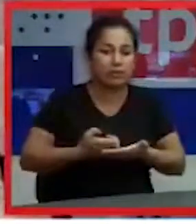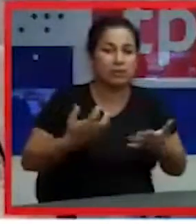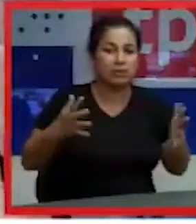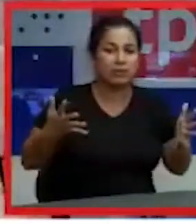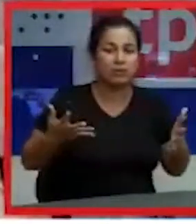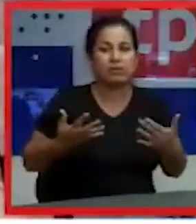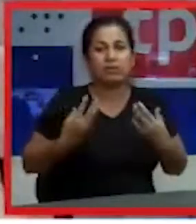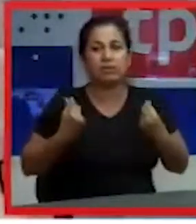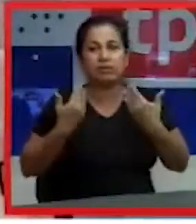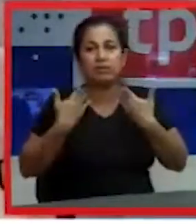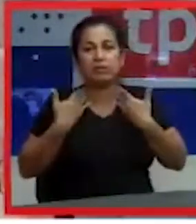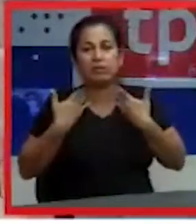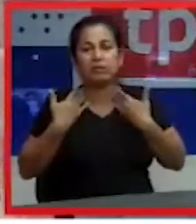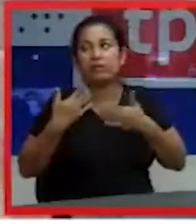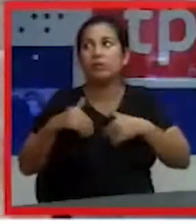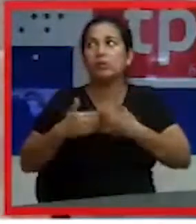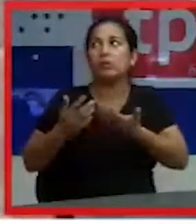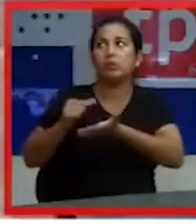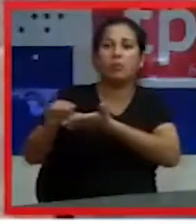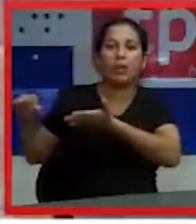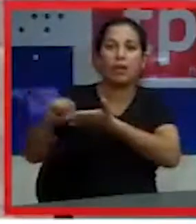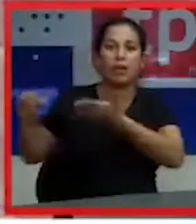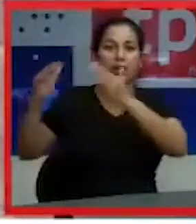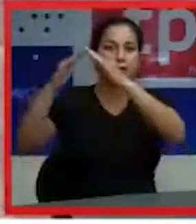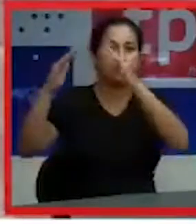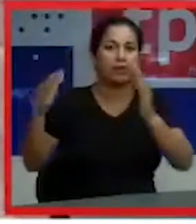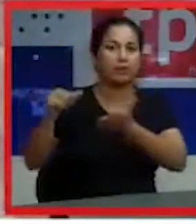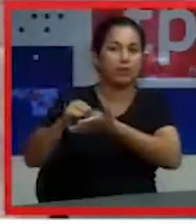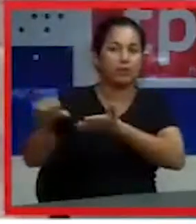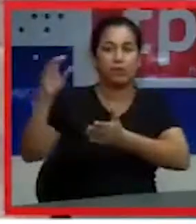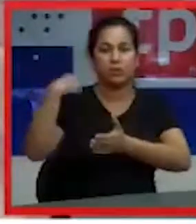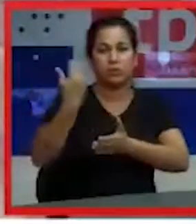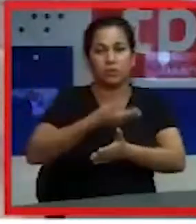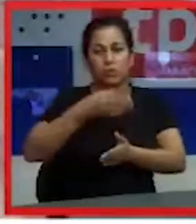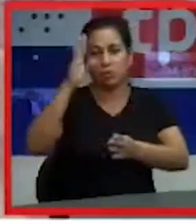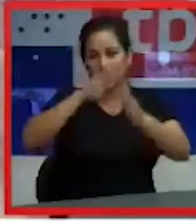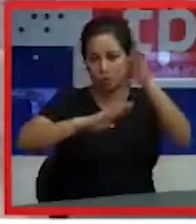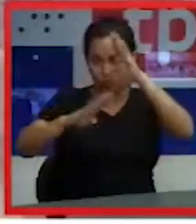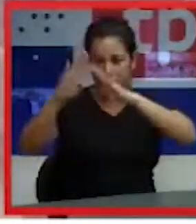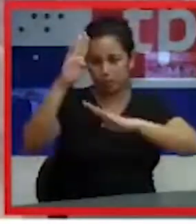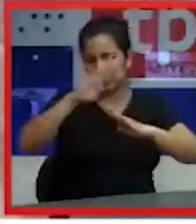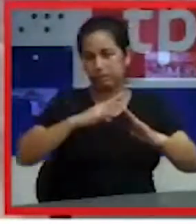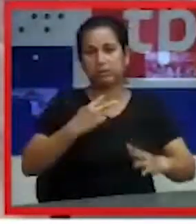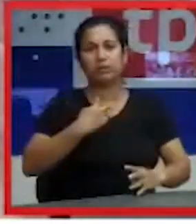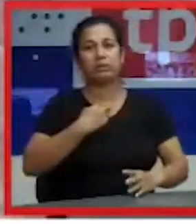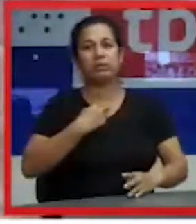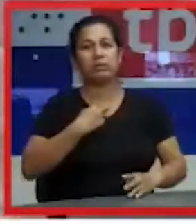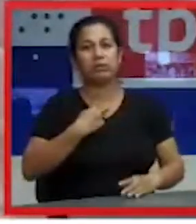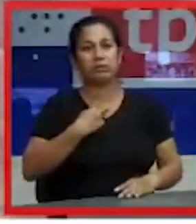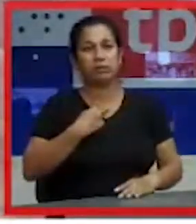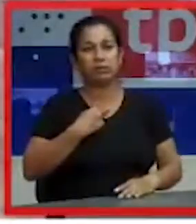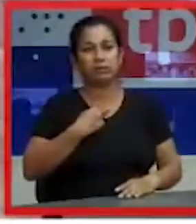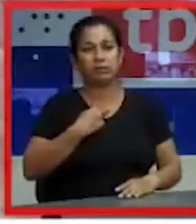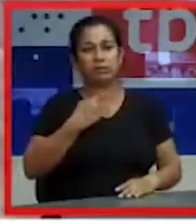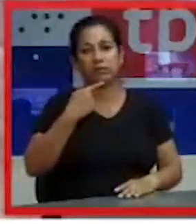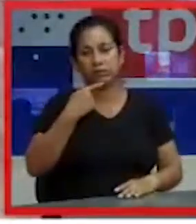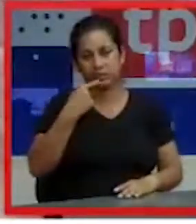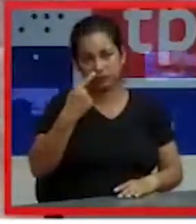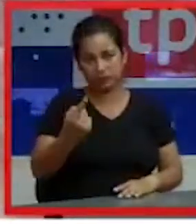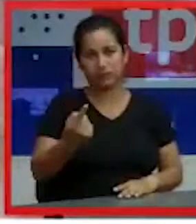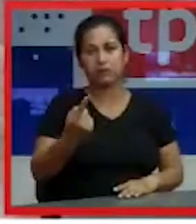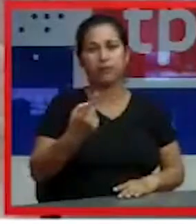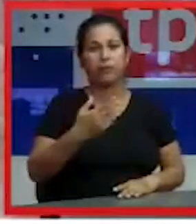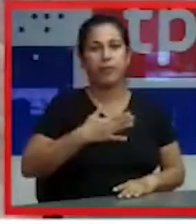ese 50% de los alquileres? Entonces, esa es nuestra preocupación de nosotros. Entonces, por eso quiero decirles a